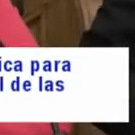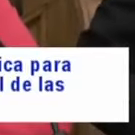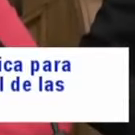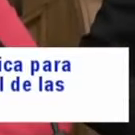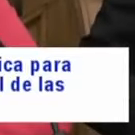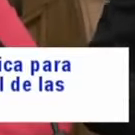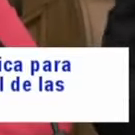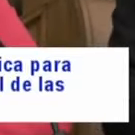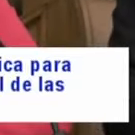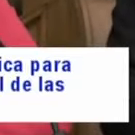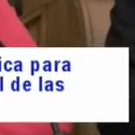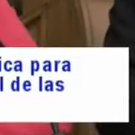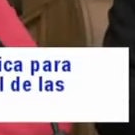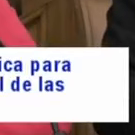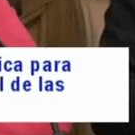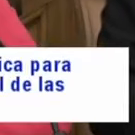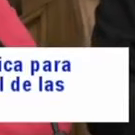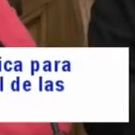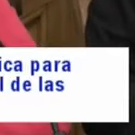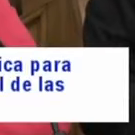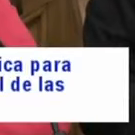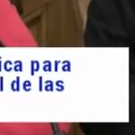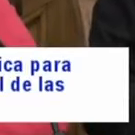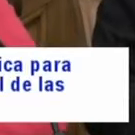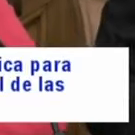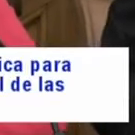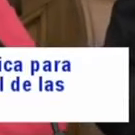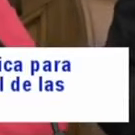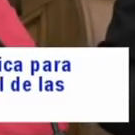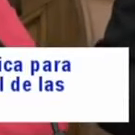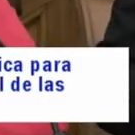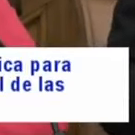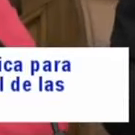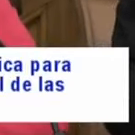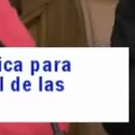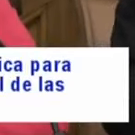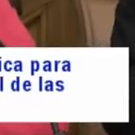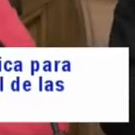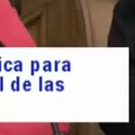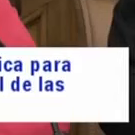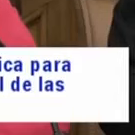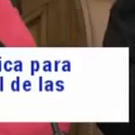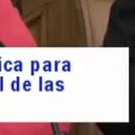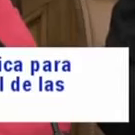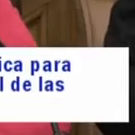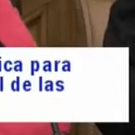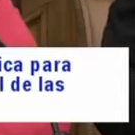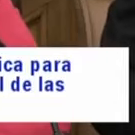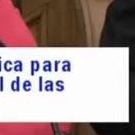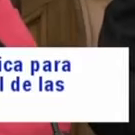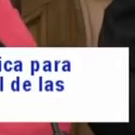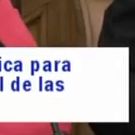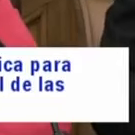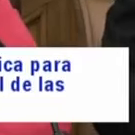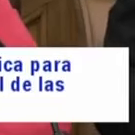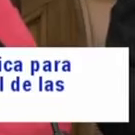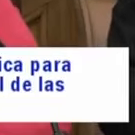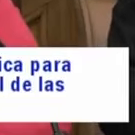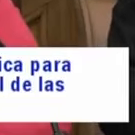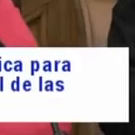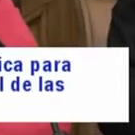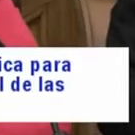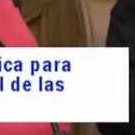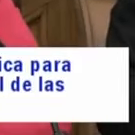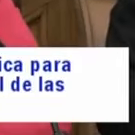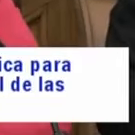191º. Se sugiere aprobar con modificación el contenido del artículo 81, el cual queda redactado en los siguientes términos. Artículo 81.